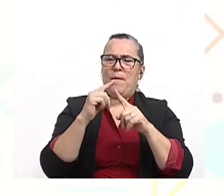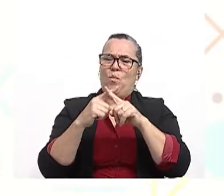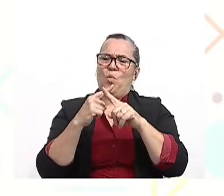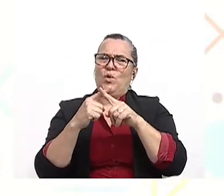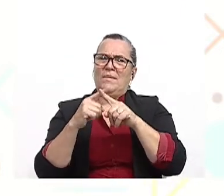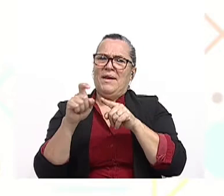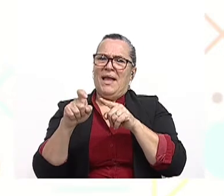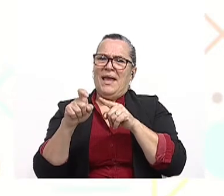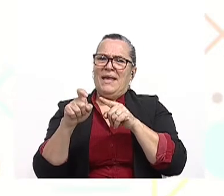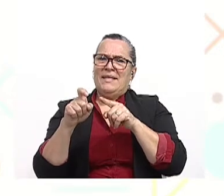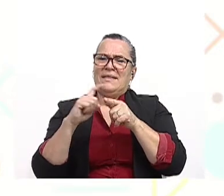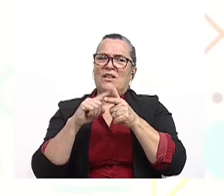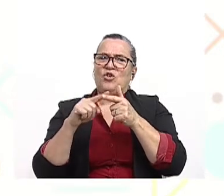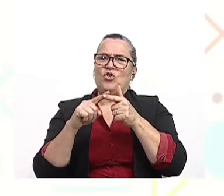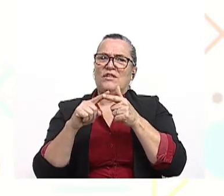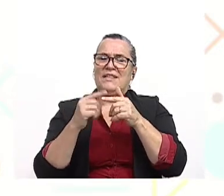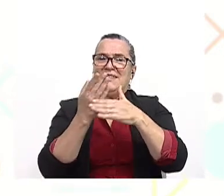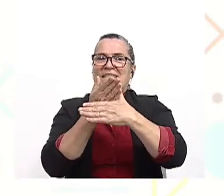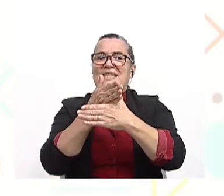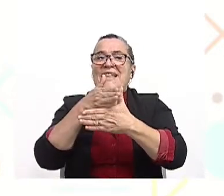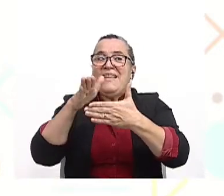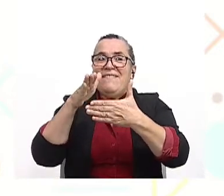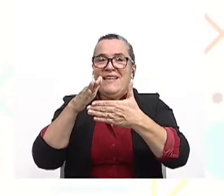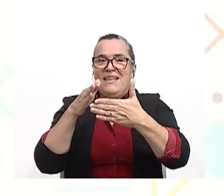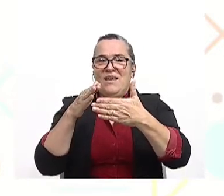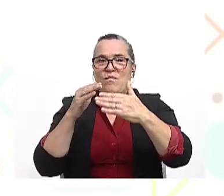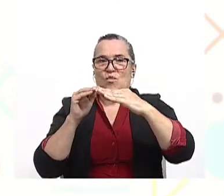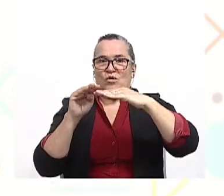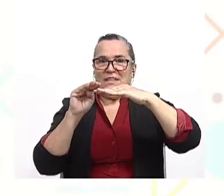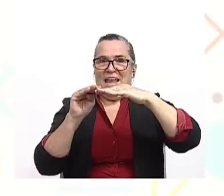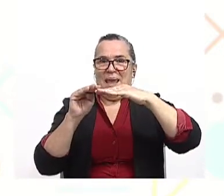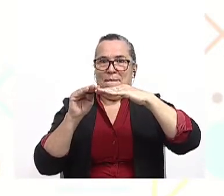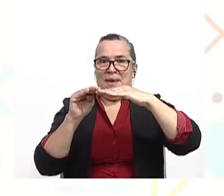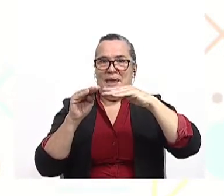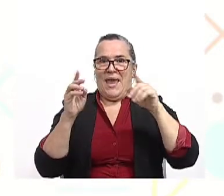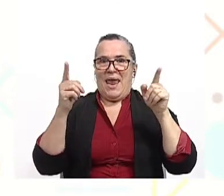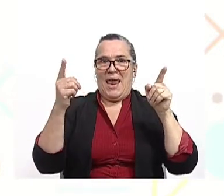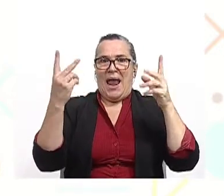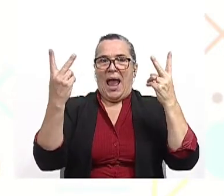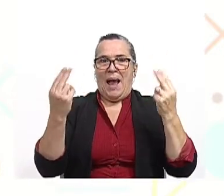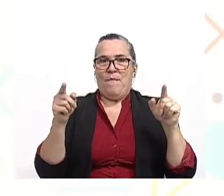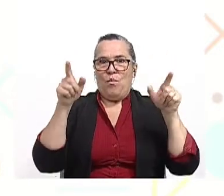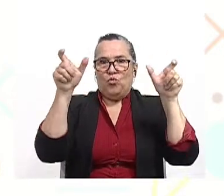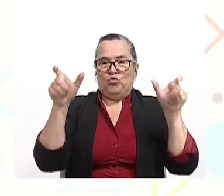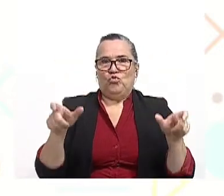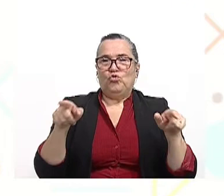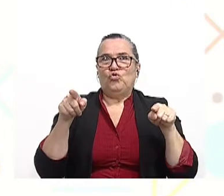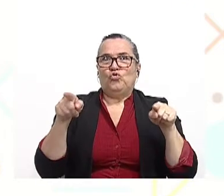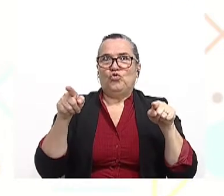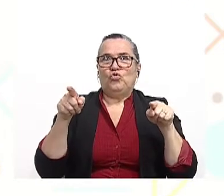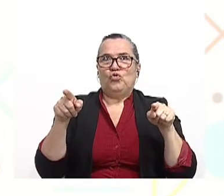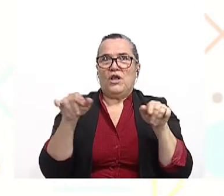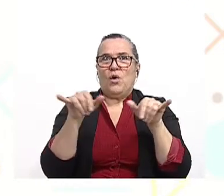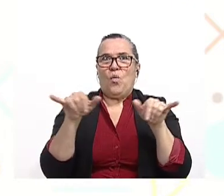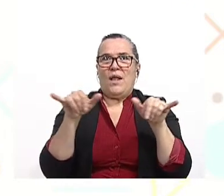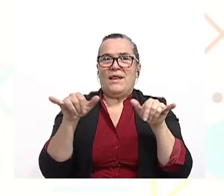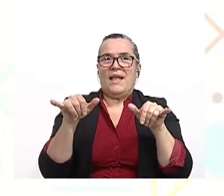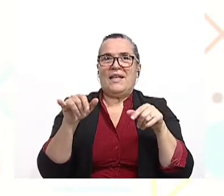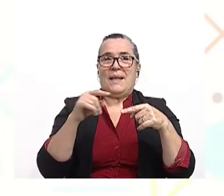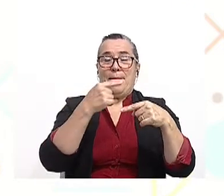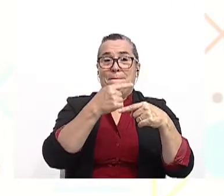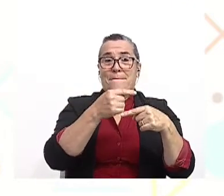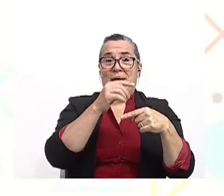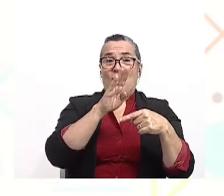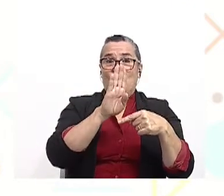variable x. Entonces vamos a dividir por m en ambos lados ¿de quién? De esta igualdad. Y